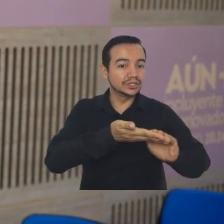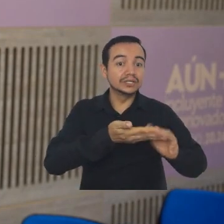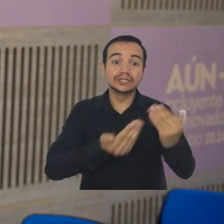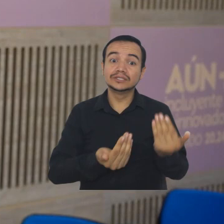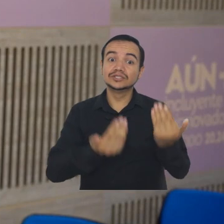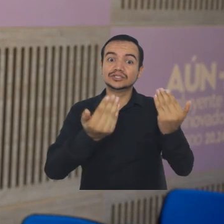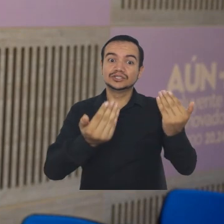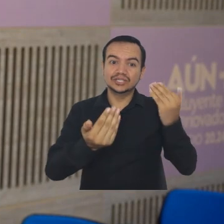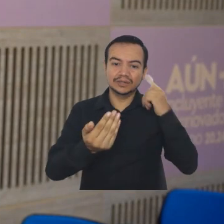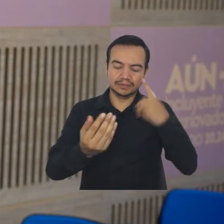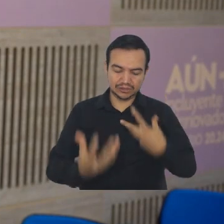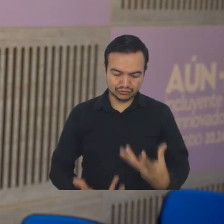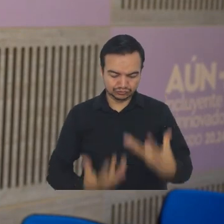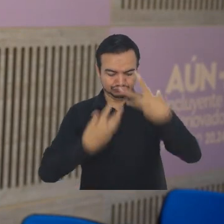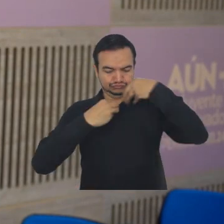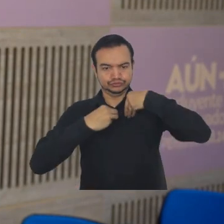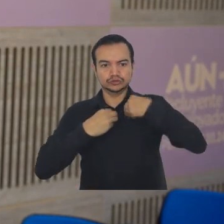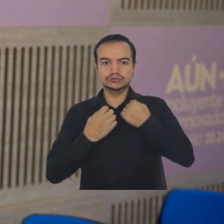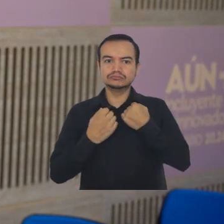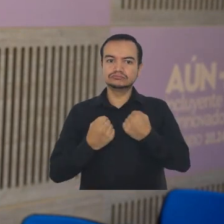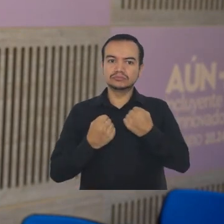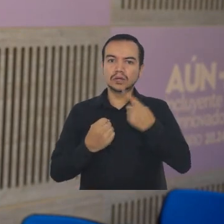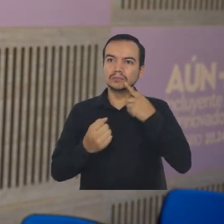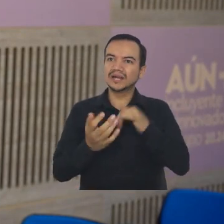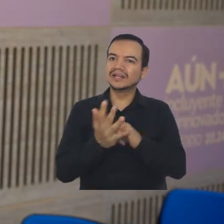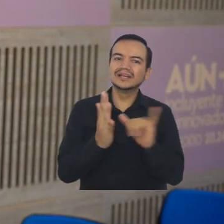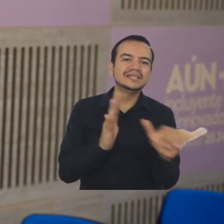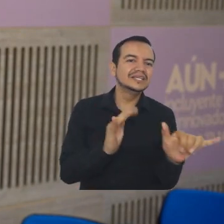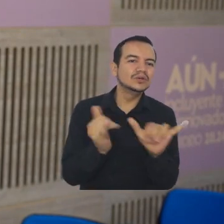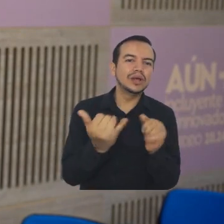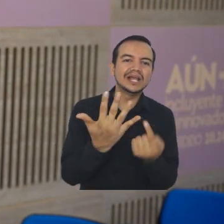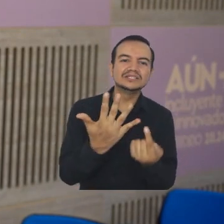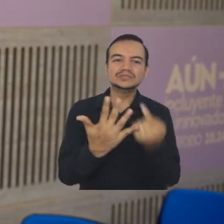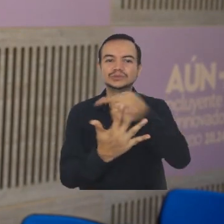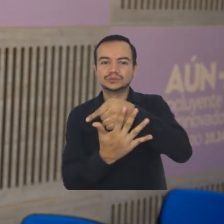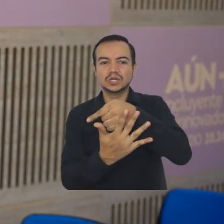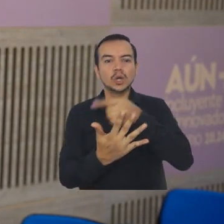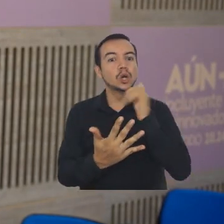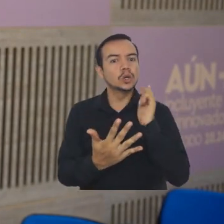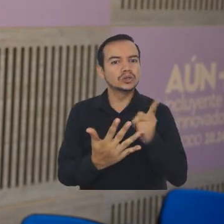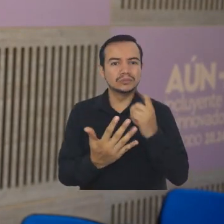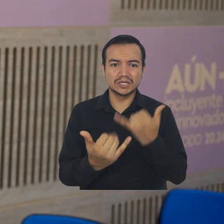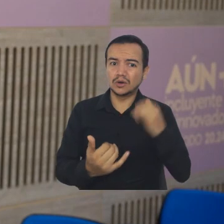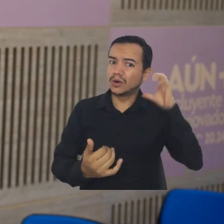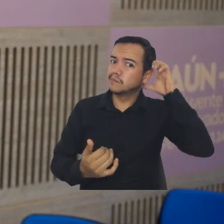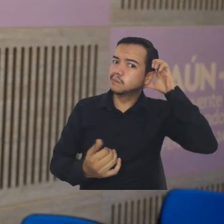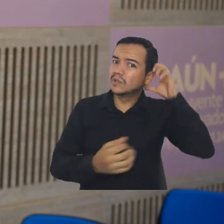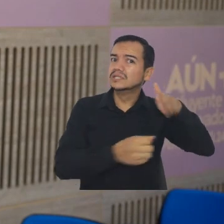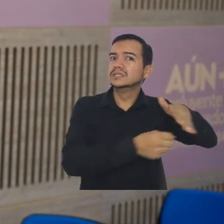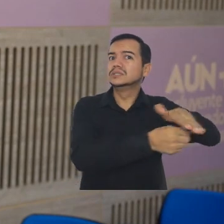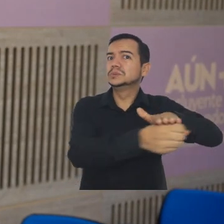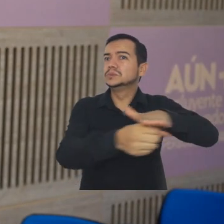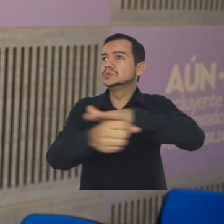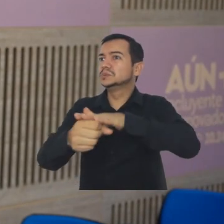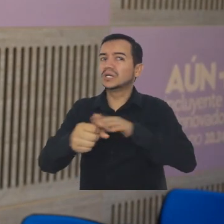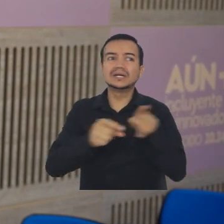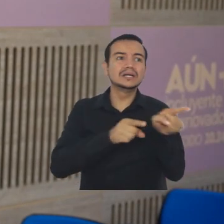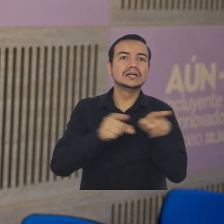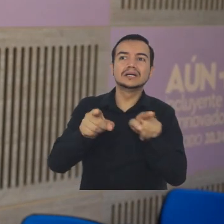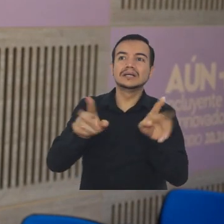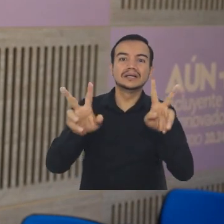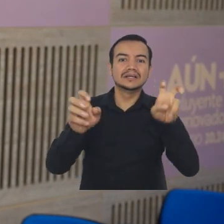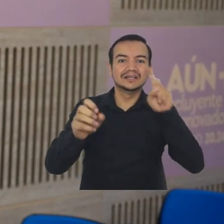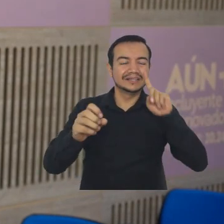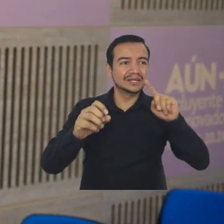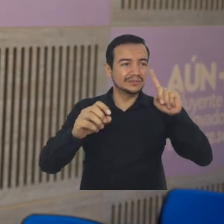su carrera, en su formación, manejándoles un eje transversal, teniendo en cuenta que en este momento la